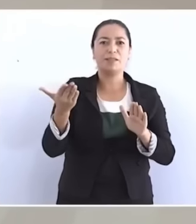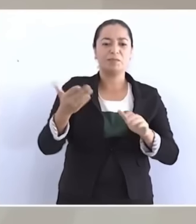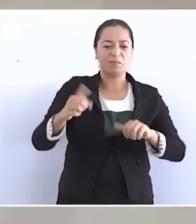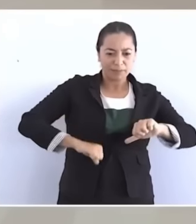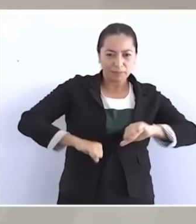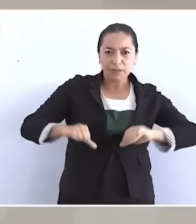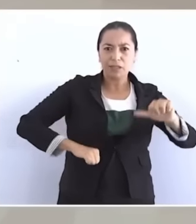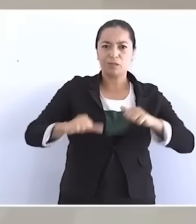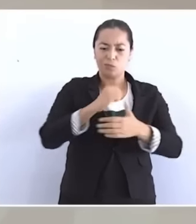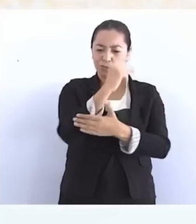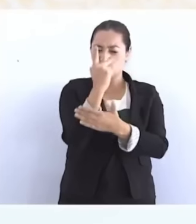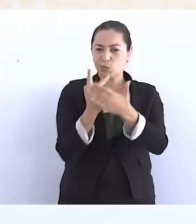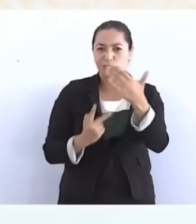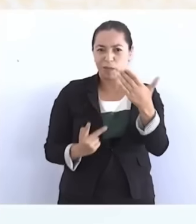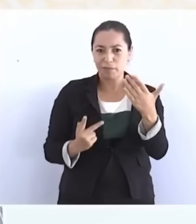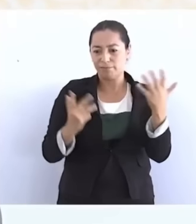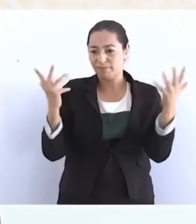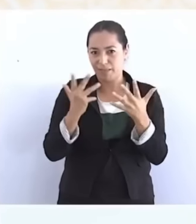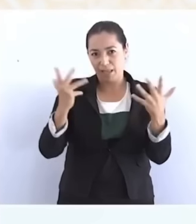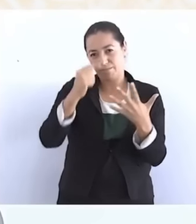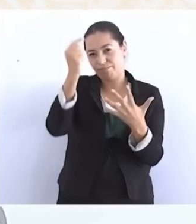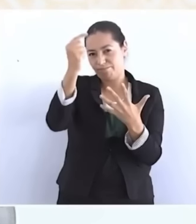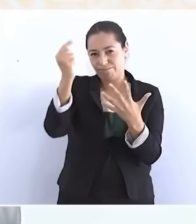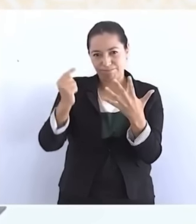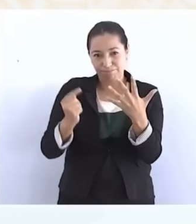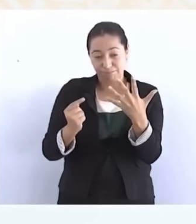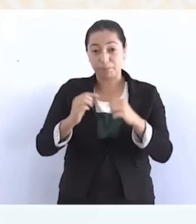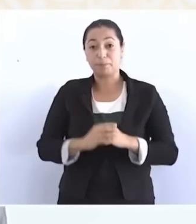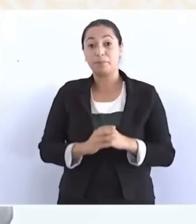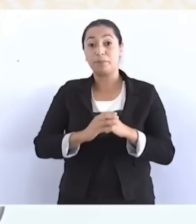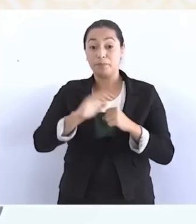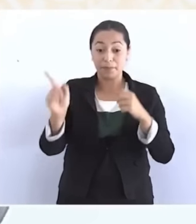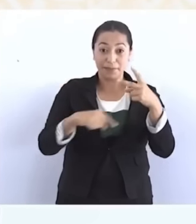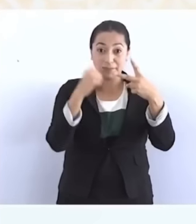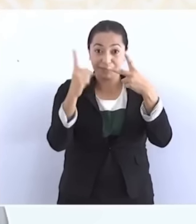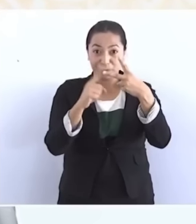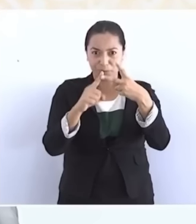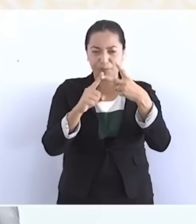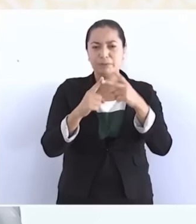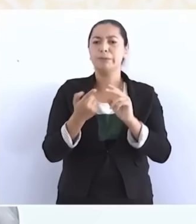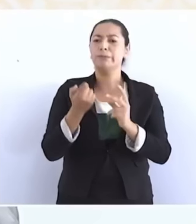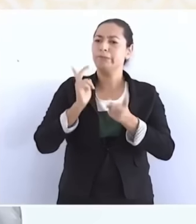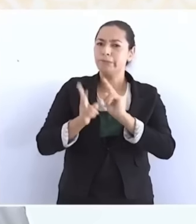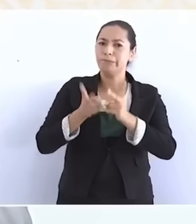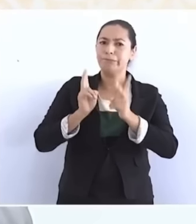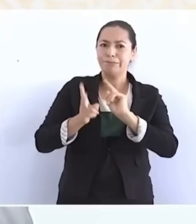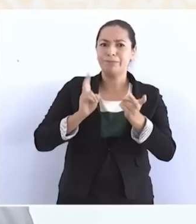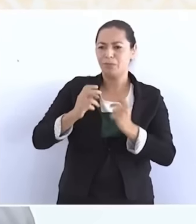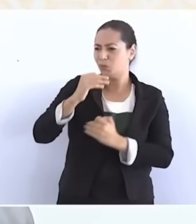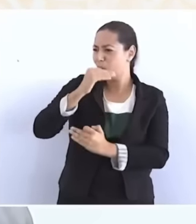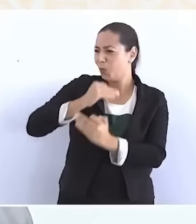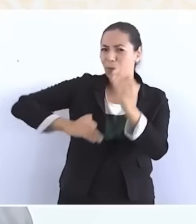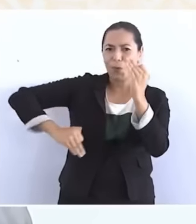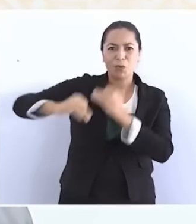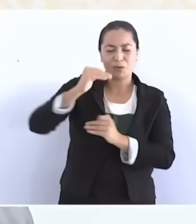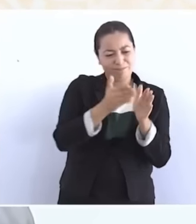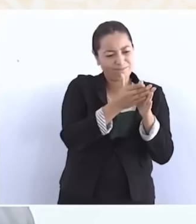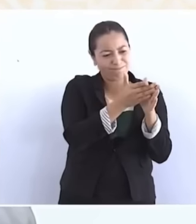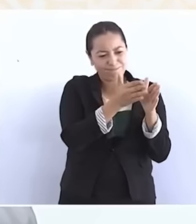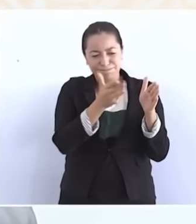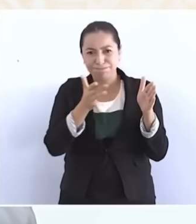haciendo. Segundo, que platicamos durante todo este periodo de lo que representa